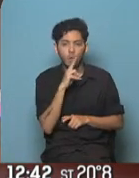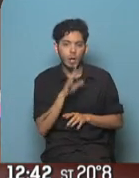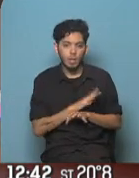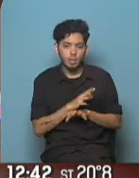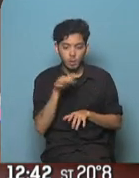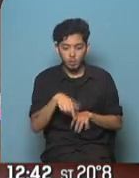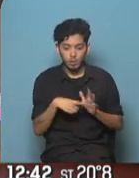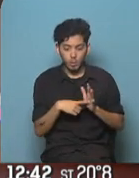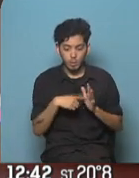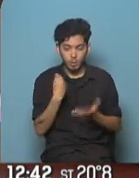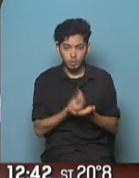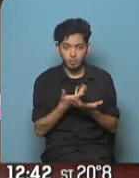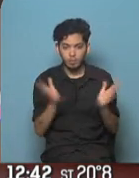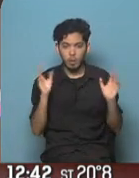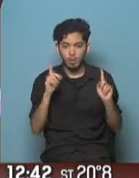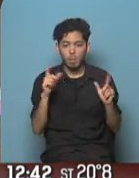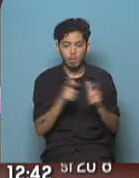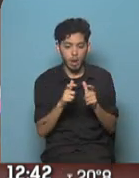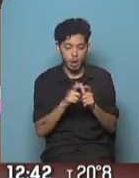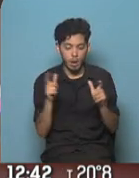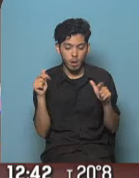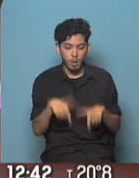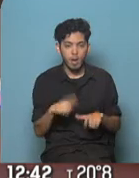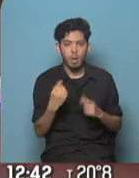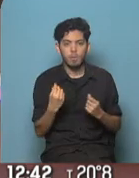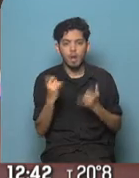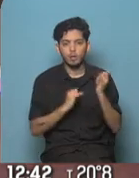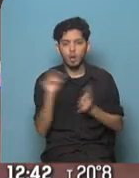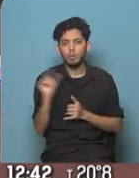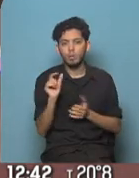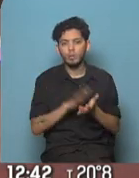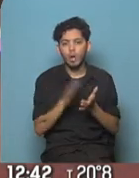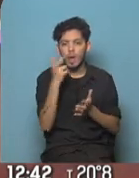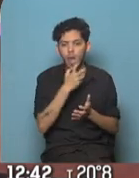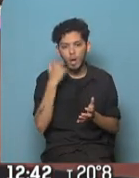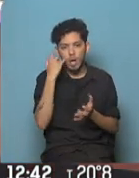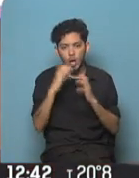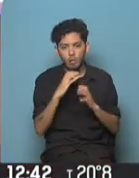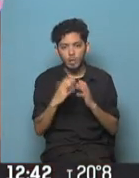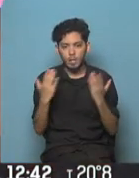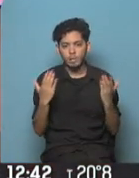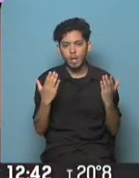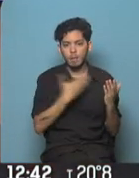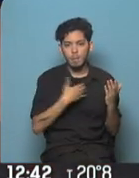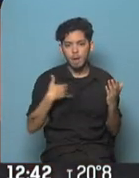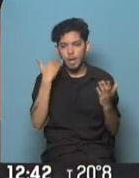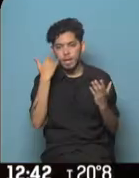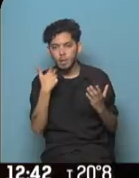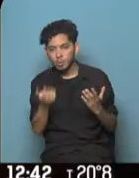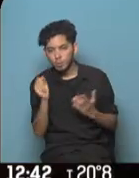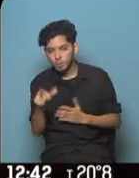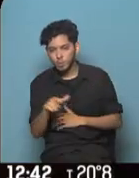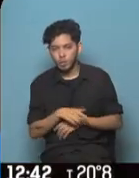en Buenos Aires presentando esta película que llega para contar un poco sobre el lenguaje y la comunicación entre una madre y su hija.